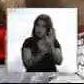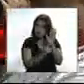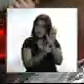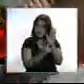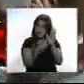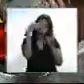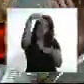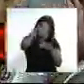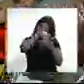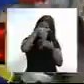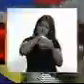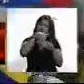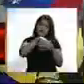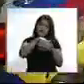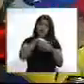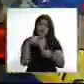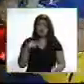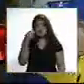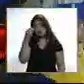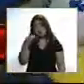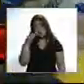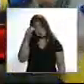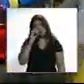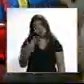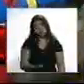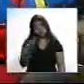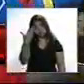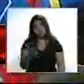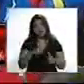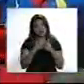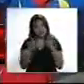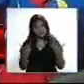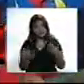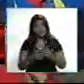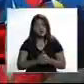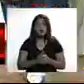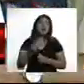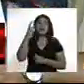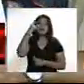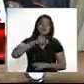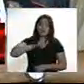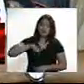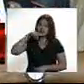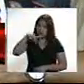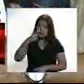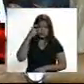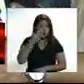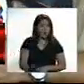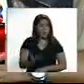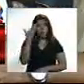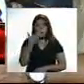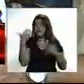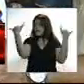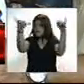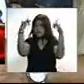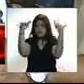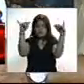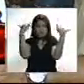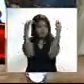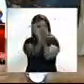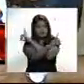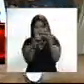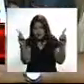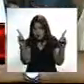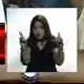al voto del elector, y yo creo que eso es muy importante. Por eso este día para nosotros es un día de fiesta democrática,